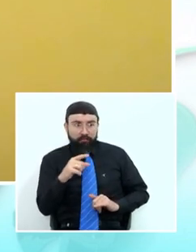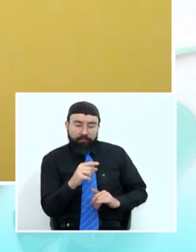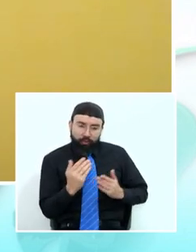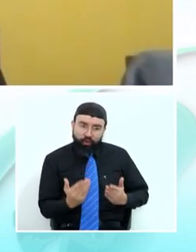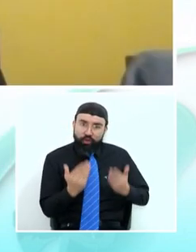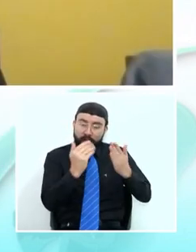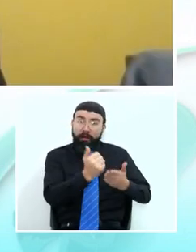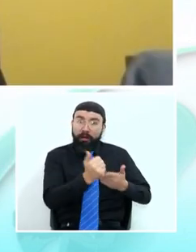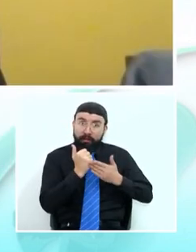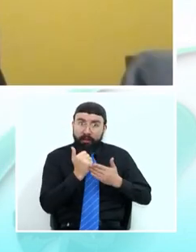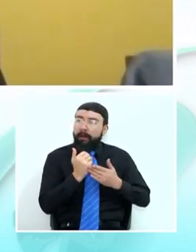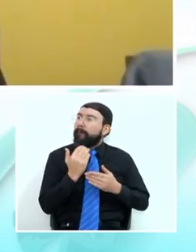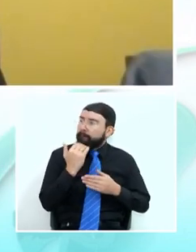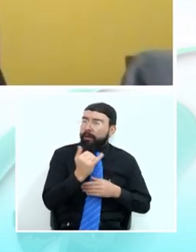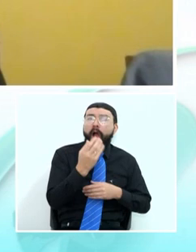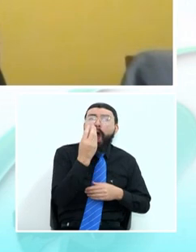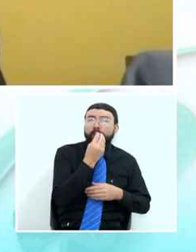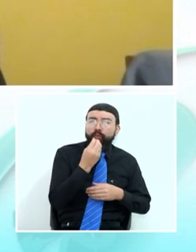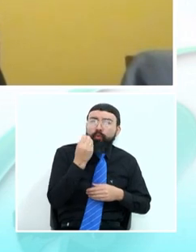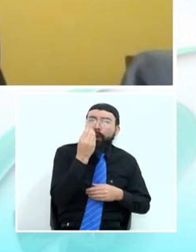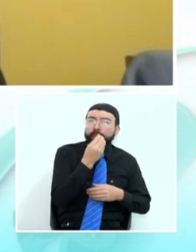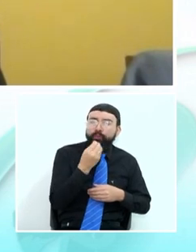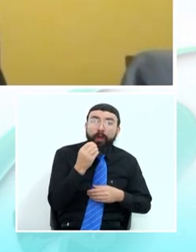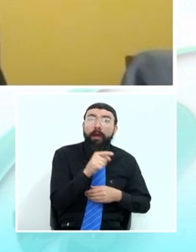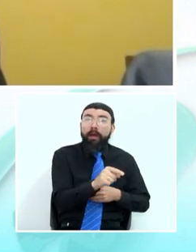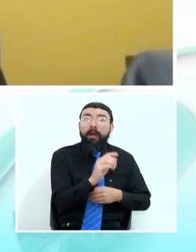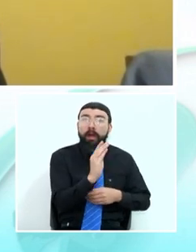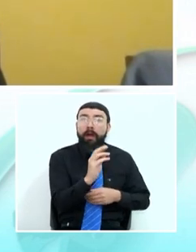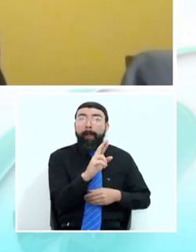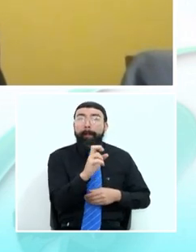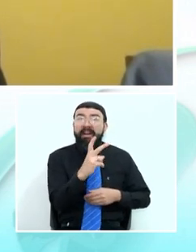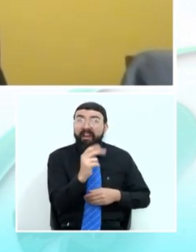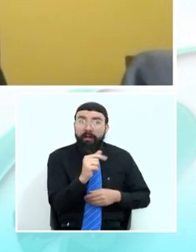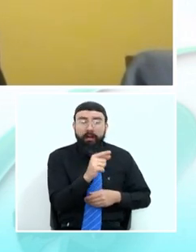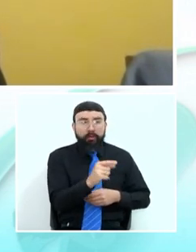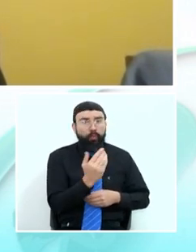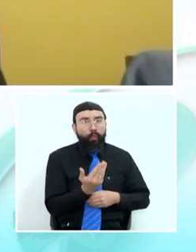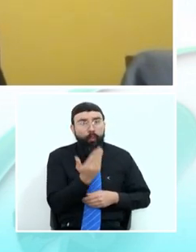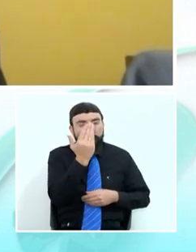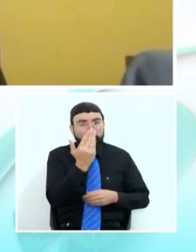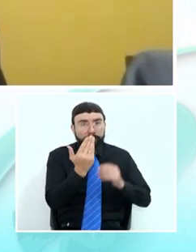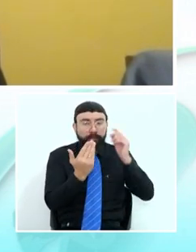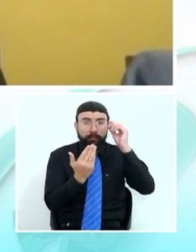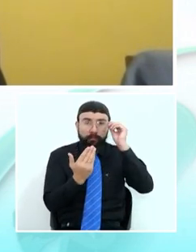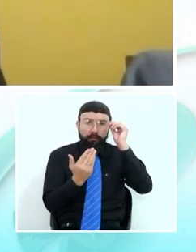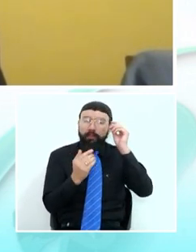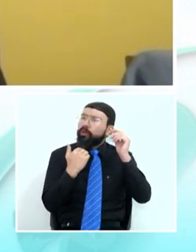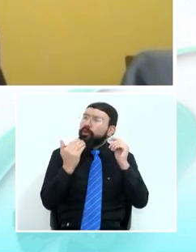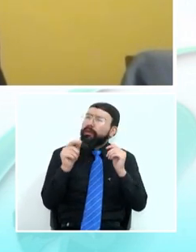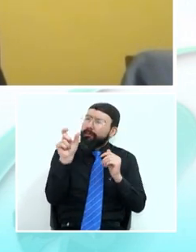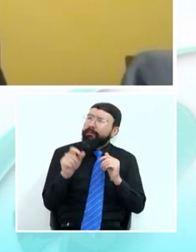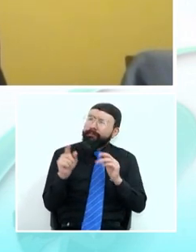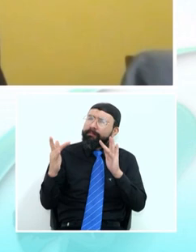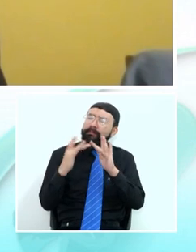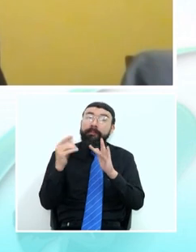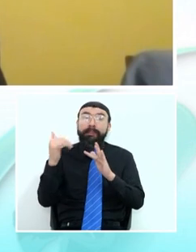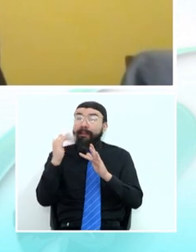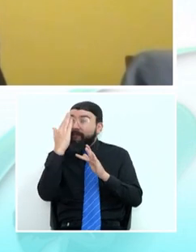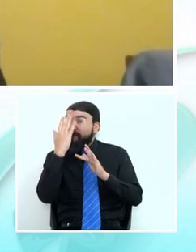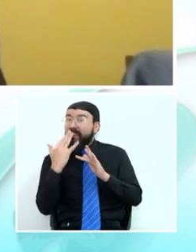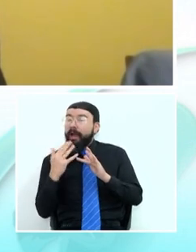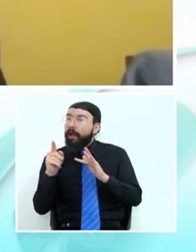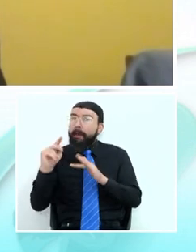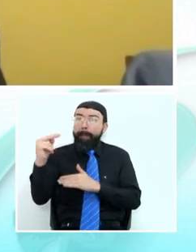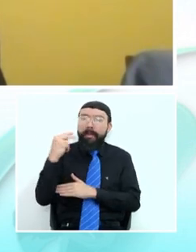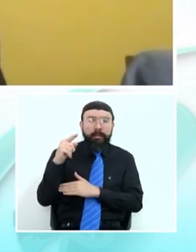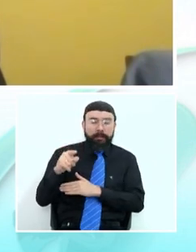Imagínese comer breva madura. Es que, mejor dicho, yo no sé si Janet está conectada también por Facebook allá para que estén viendo el programa